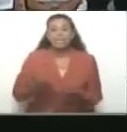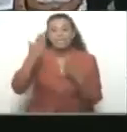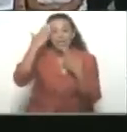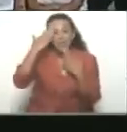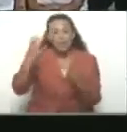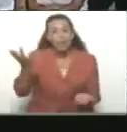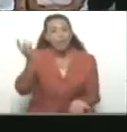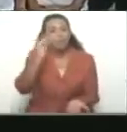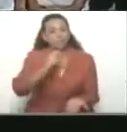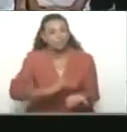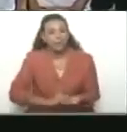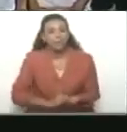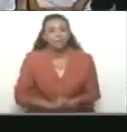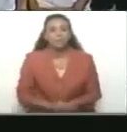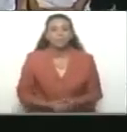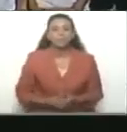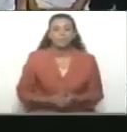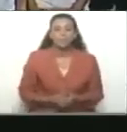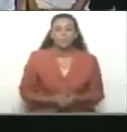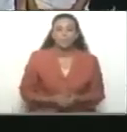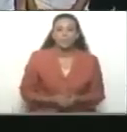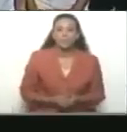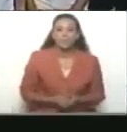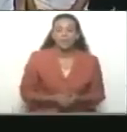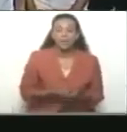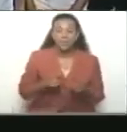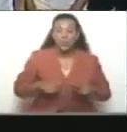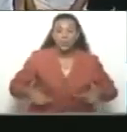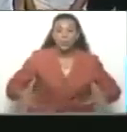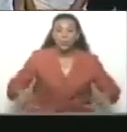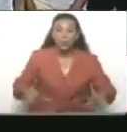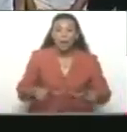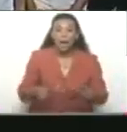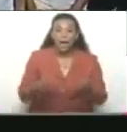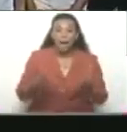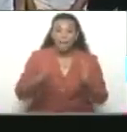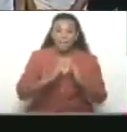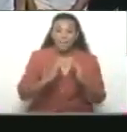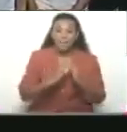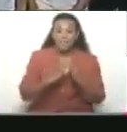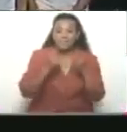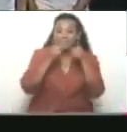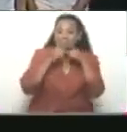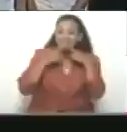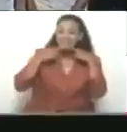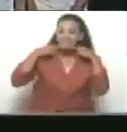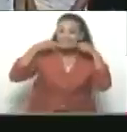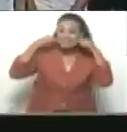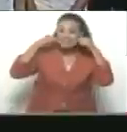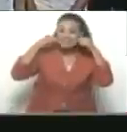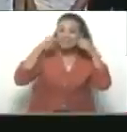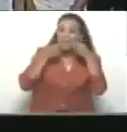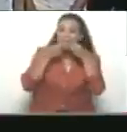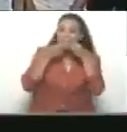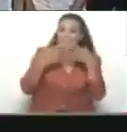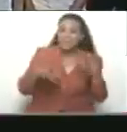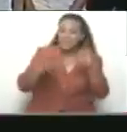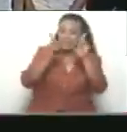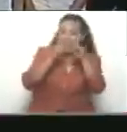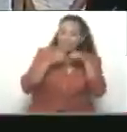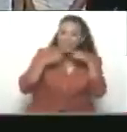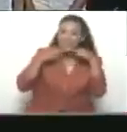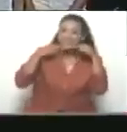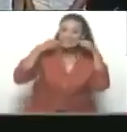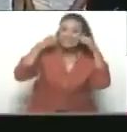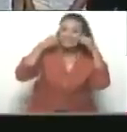y uno saluda lo saluda desde aquí de la tejería con una sonrisa esto Es hermoso donde estamos nosotros